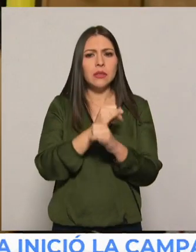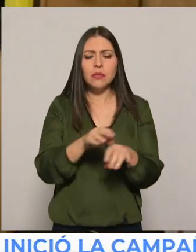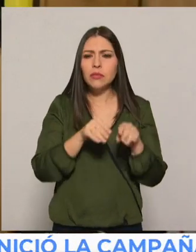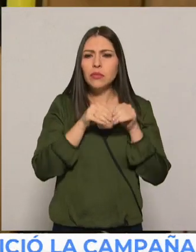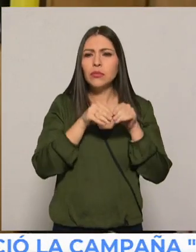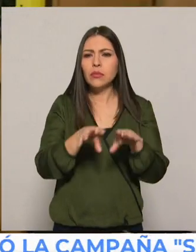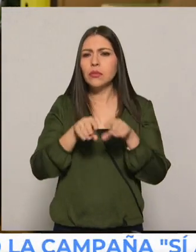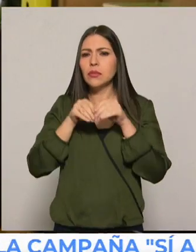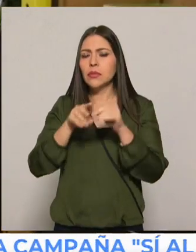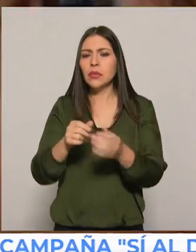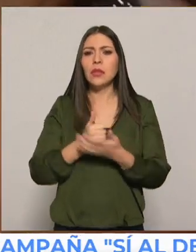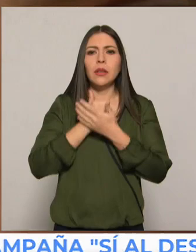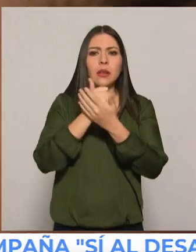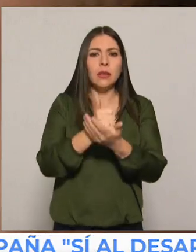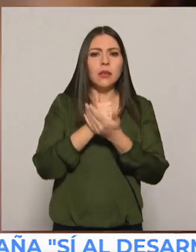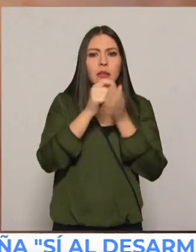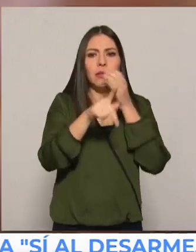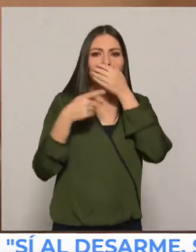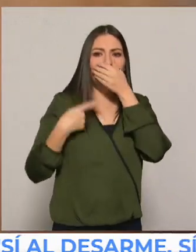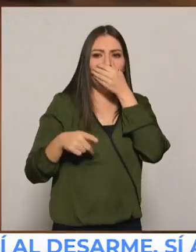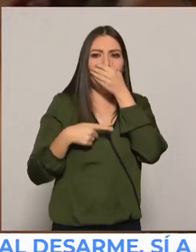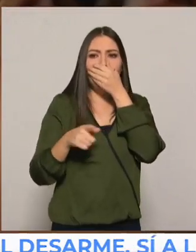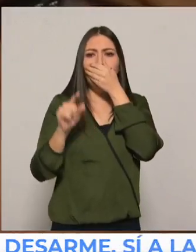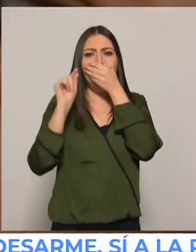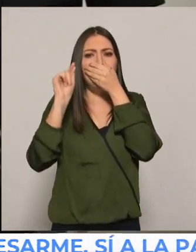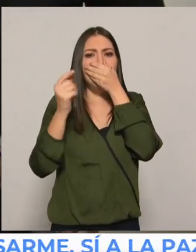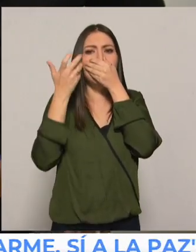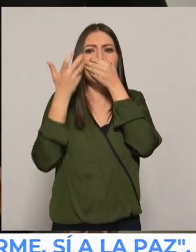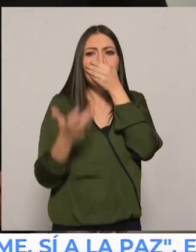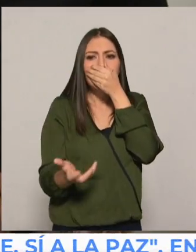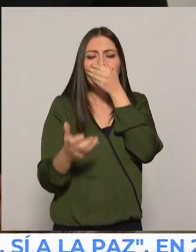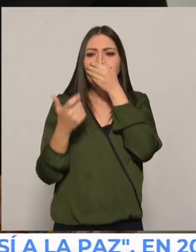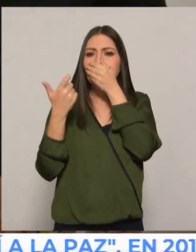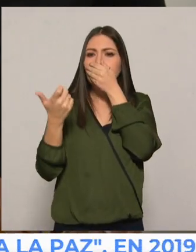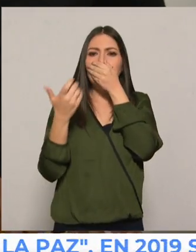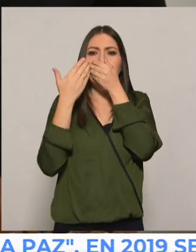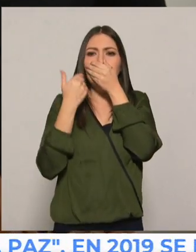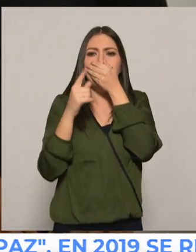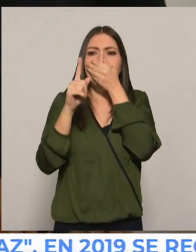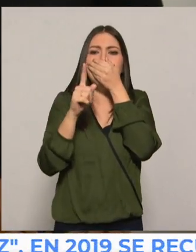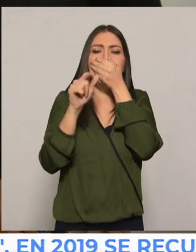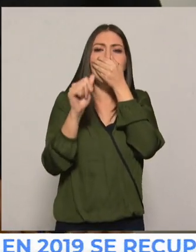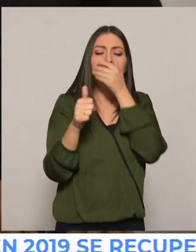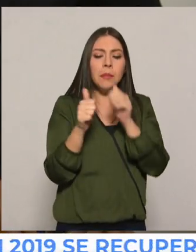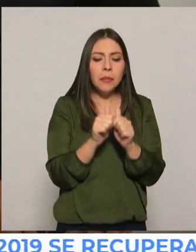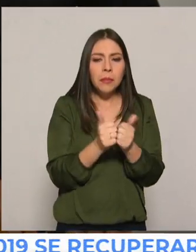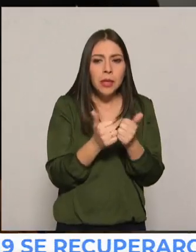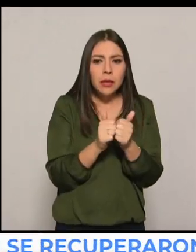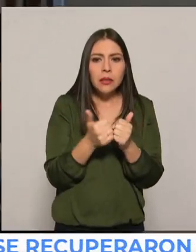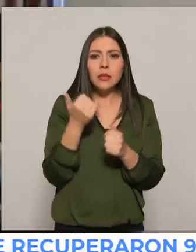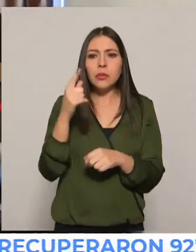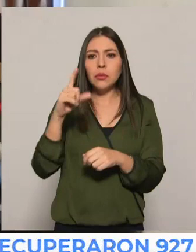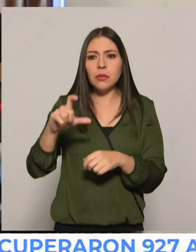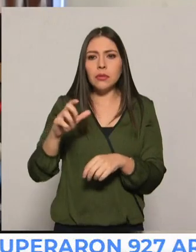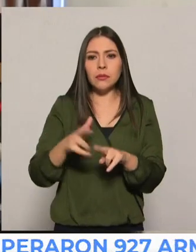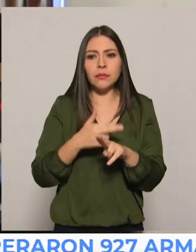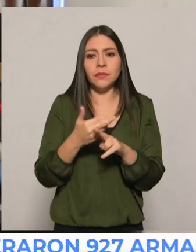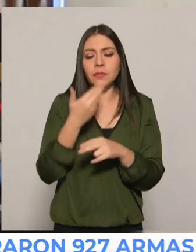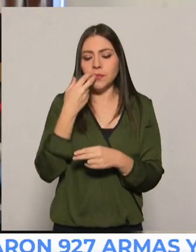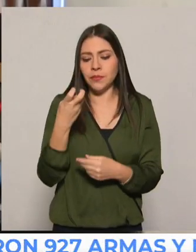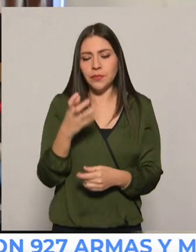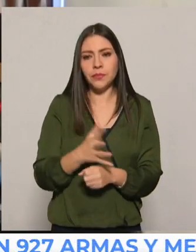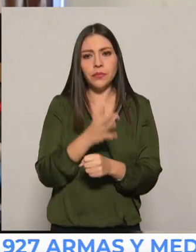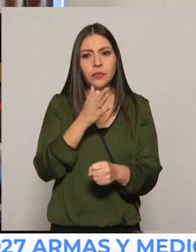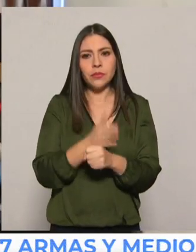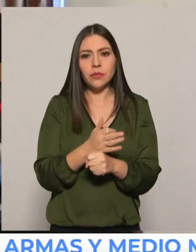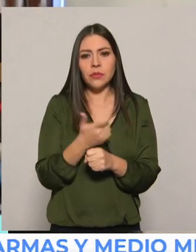noche. Descansa poco, sin dinero. Un vaso de refresco y un pan son suficiente alimento. Por cuestiones de